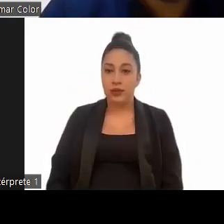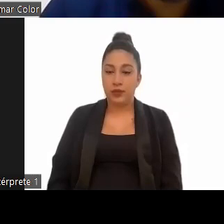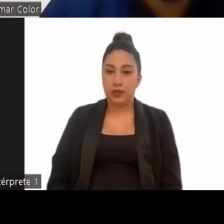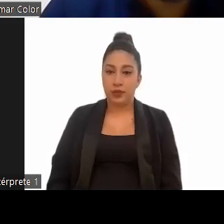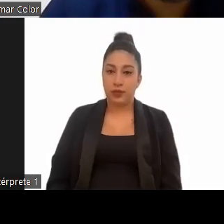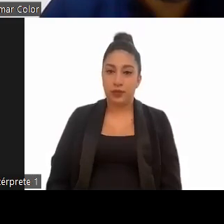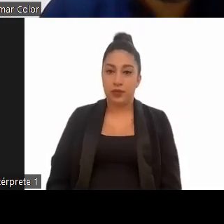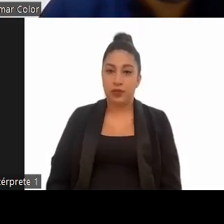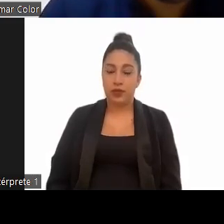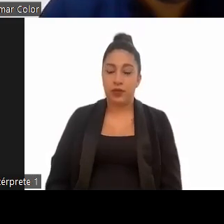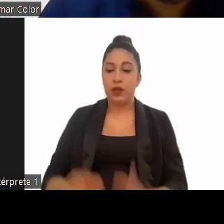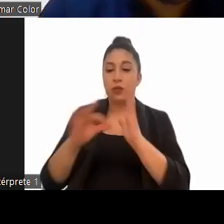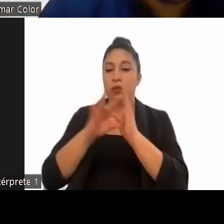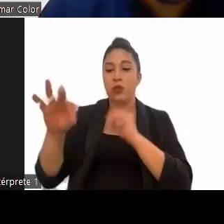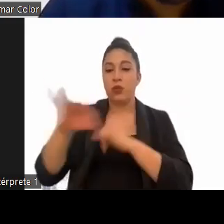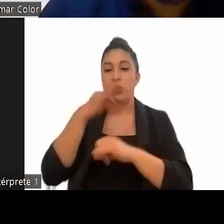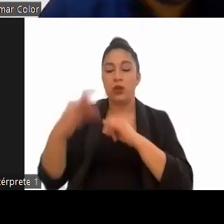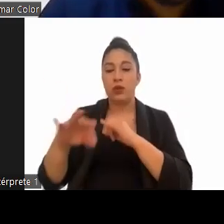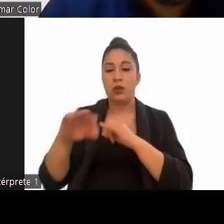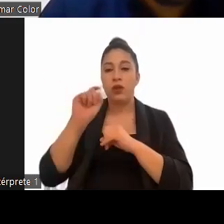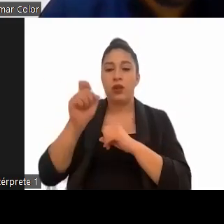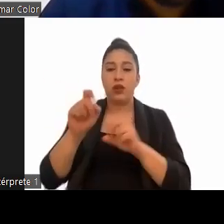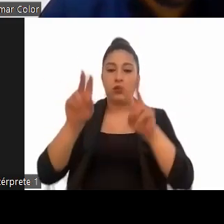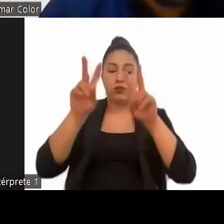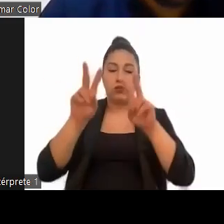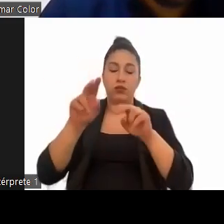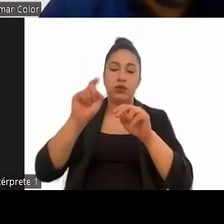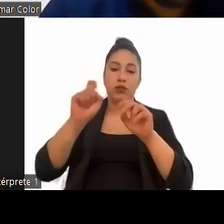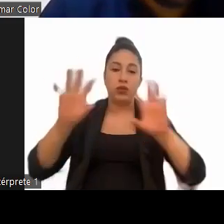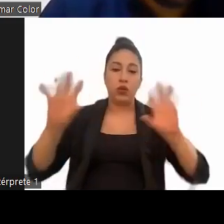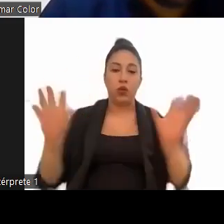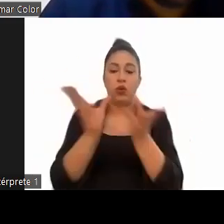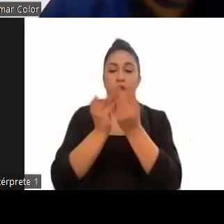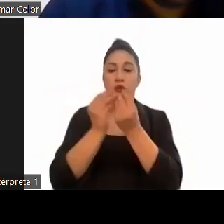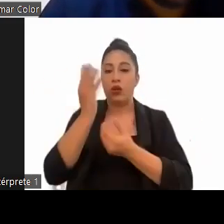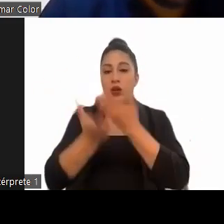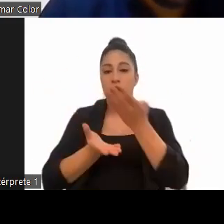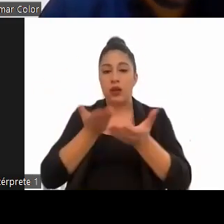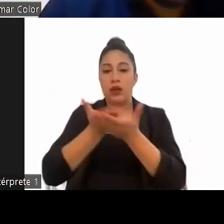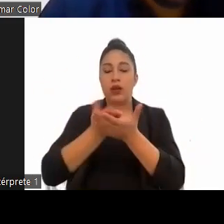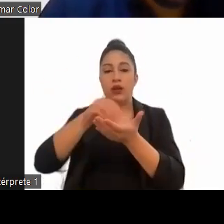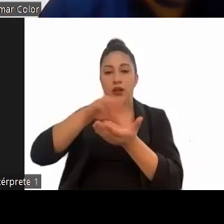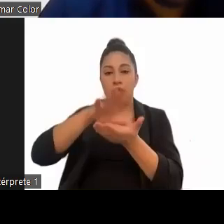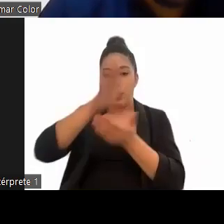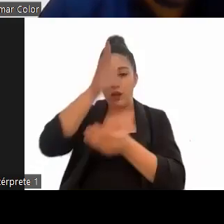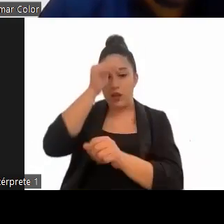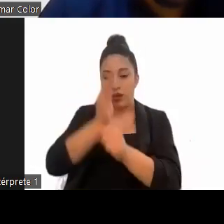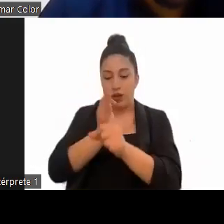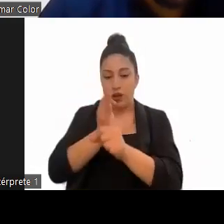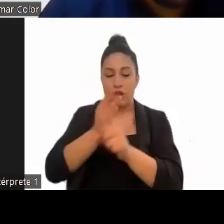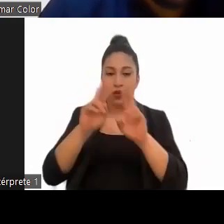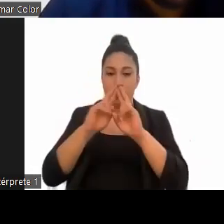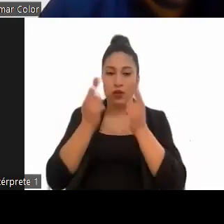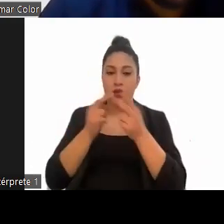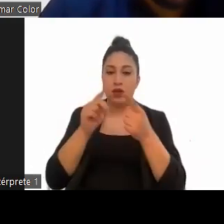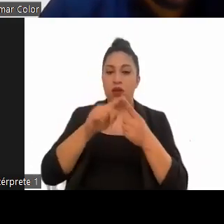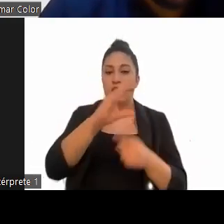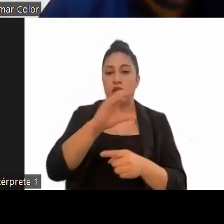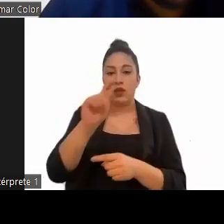El último punto del orden del día es el quinto, correspondiente a la síntesis de las propuestas de acuerdos de la presente sesión. Acuerdo